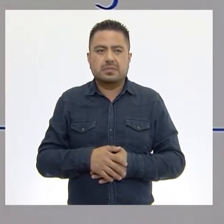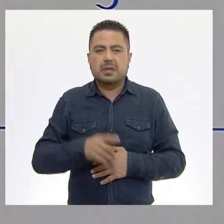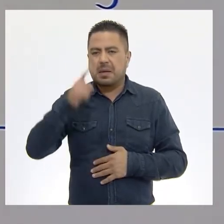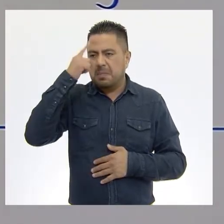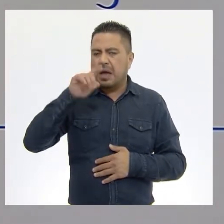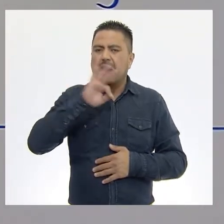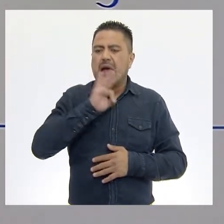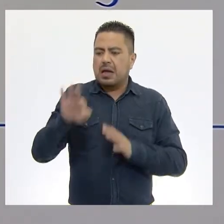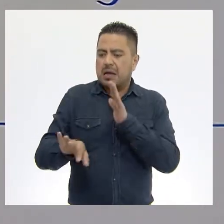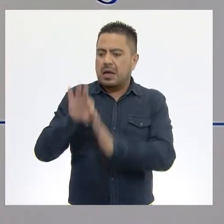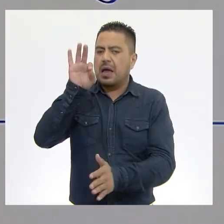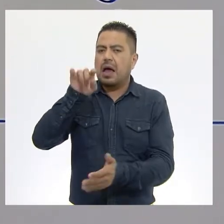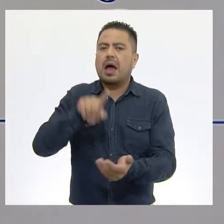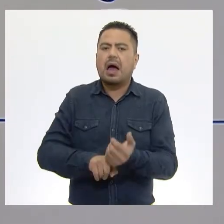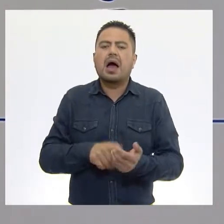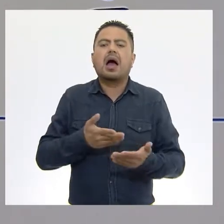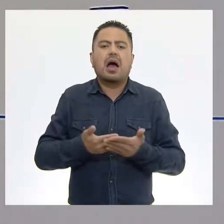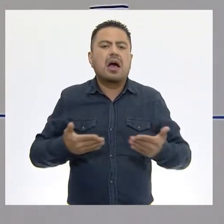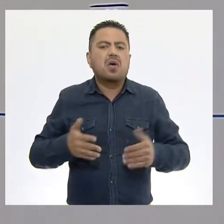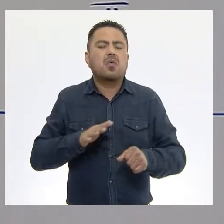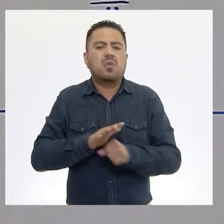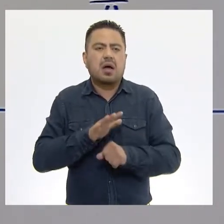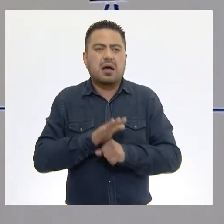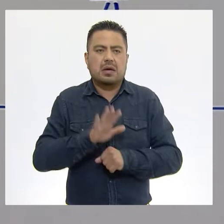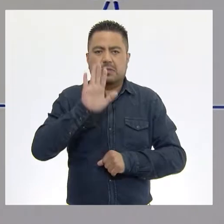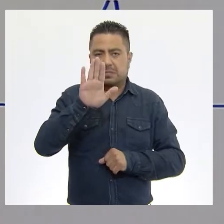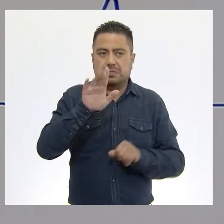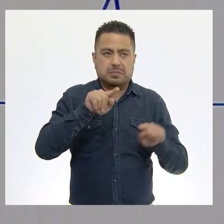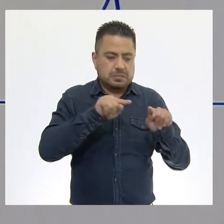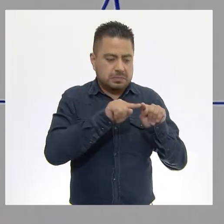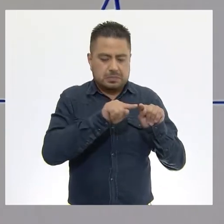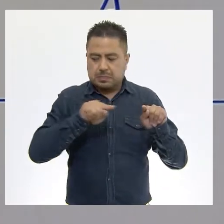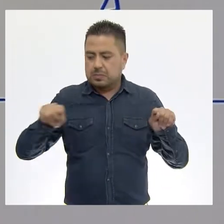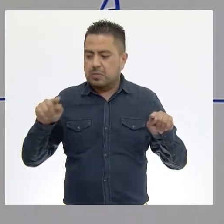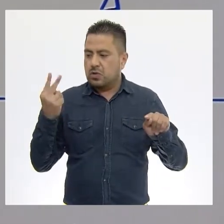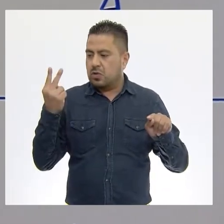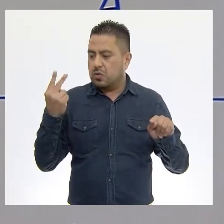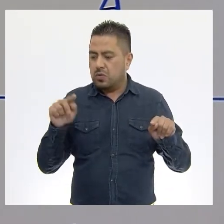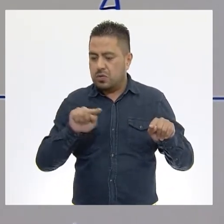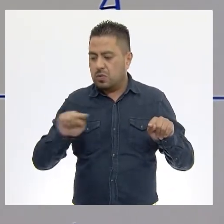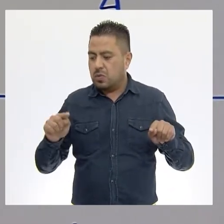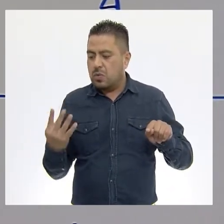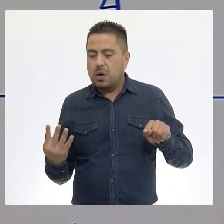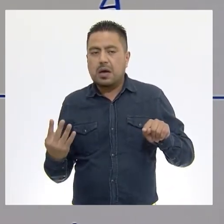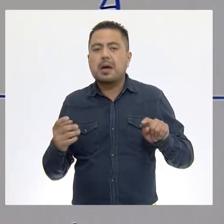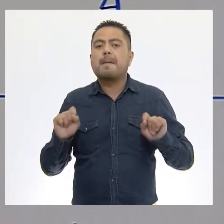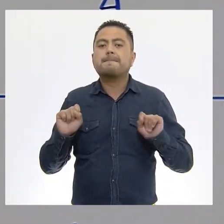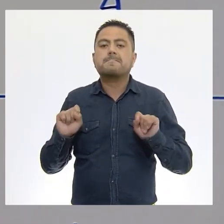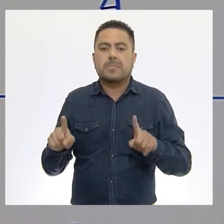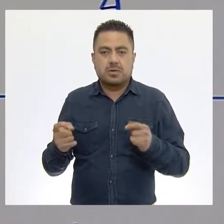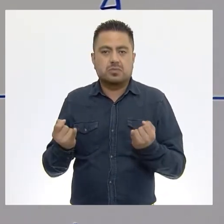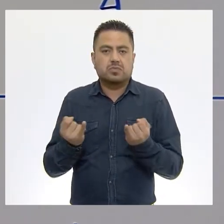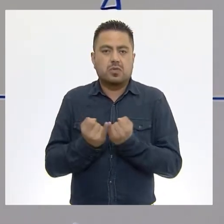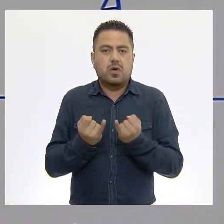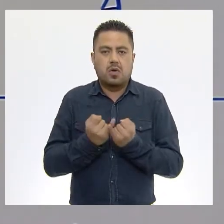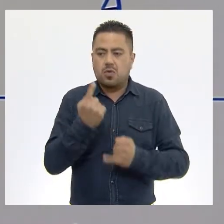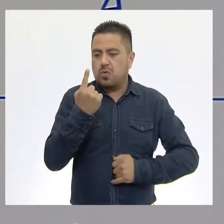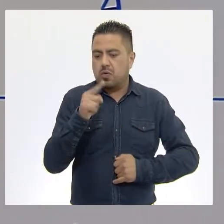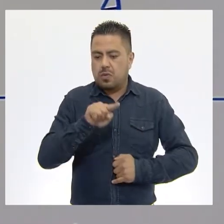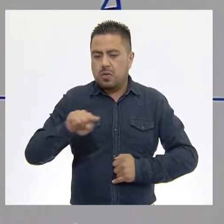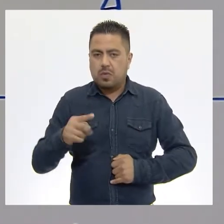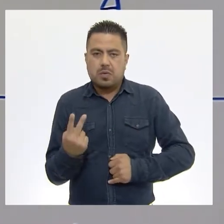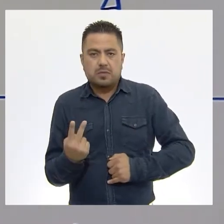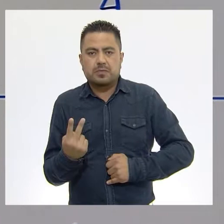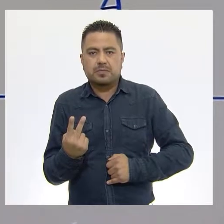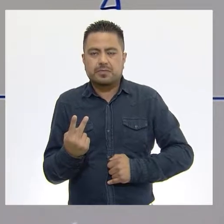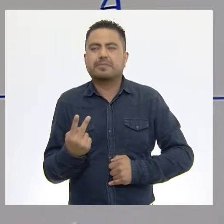Para obtener entonces que aquí son 2/4, pero que equivale lo mismo a 1/2.